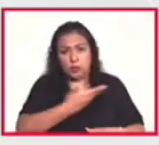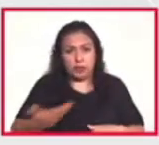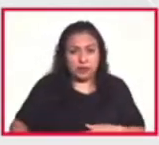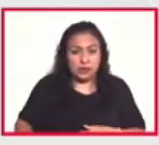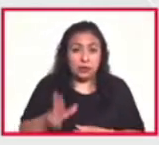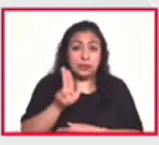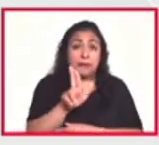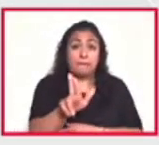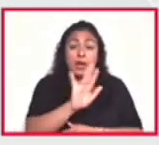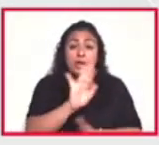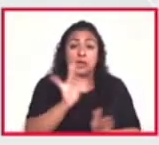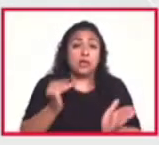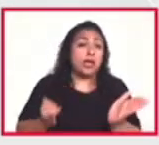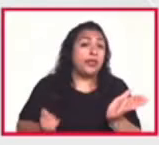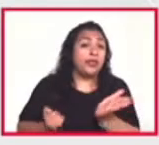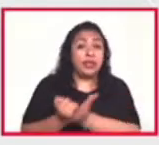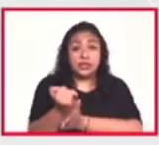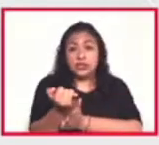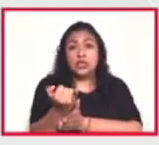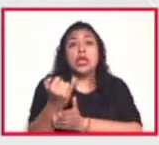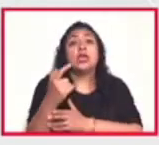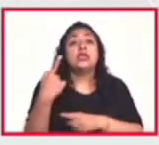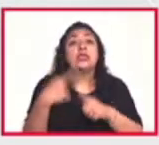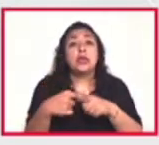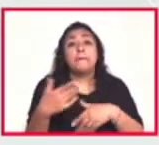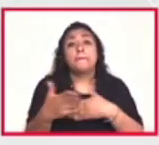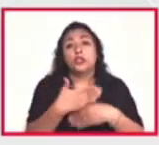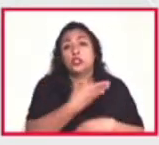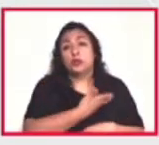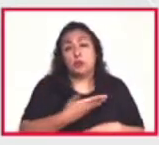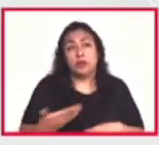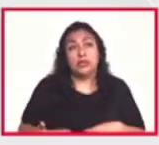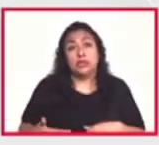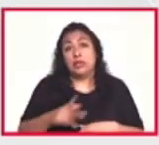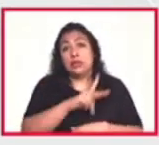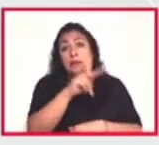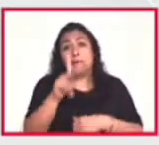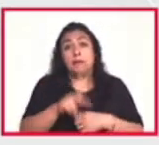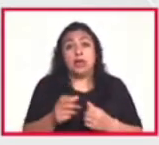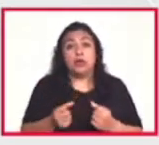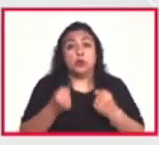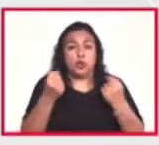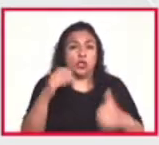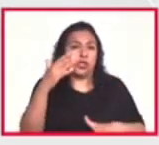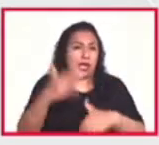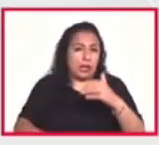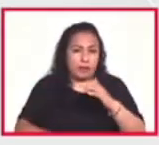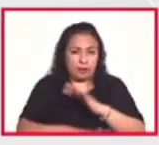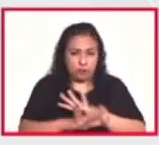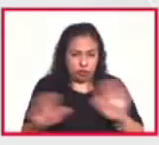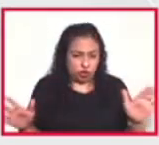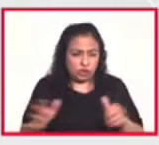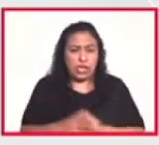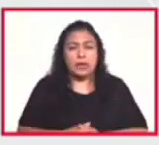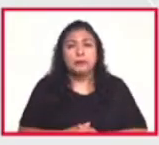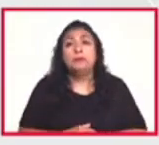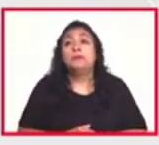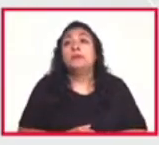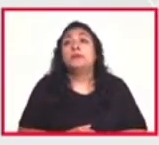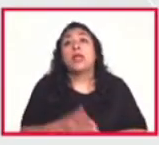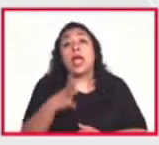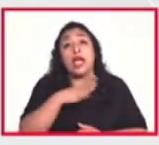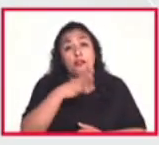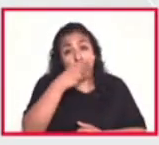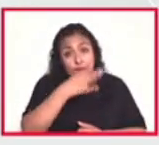se decide el destino de la nación más poderosa del mundo. Y nos vamos esta noche cambiando de tema abruptamente con fiesta,